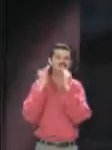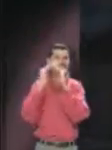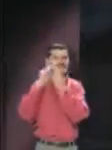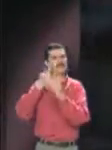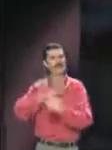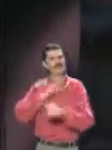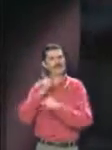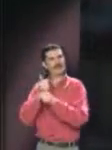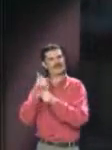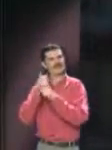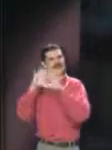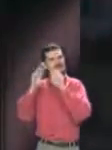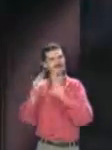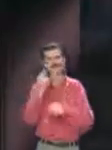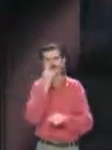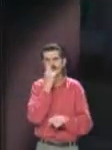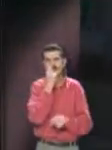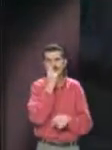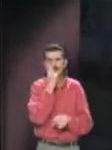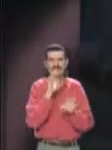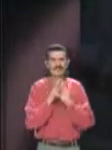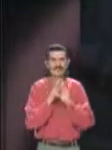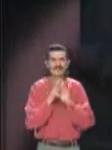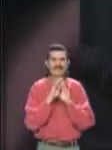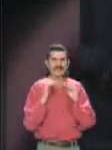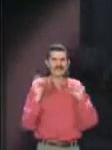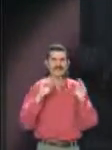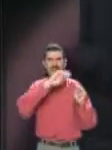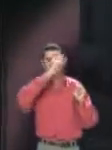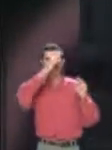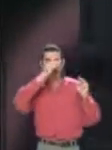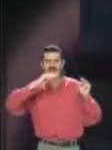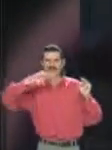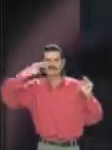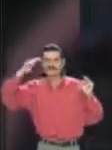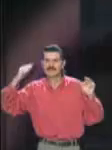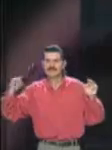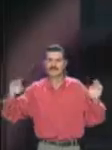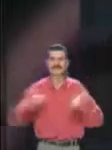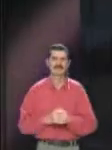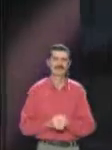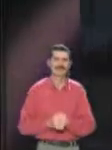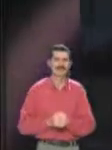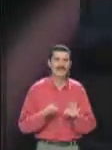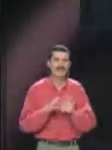abuelita. Y su naricita de montaña mágica.